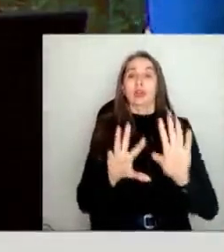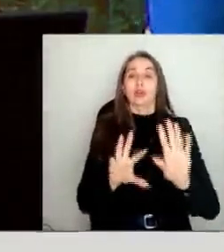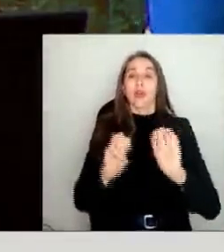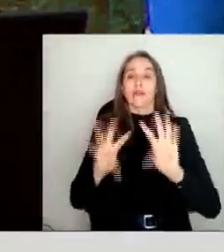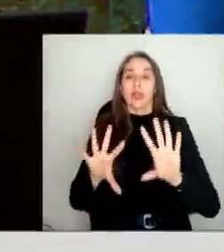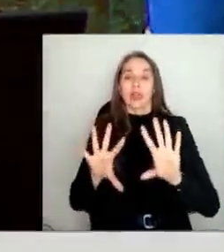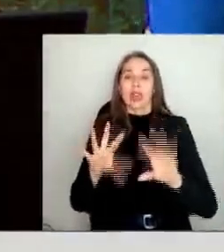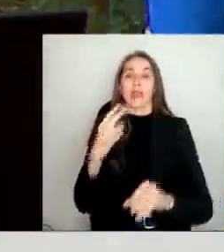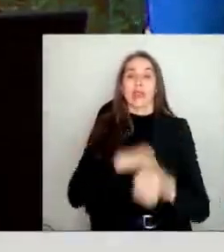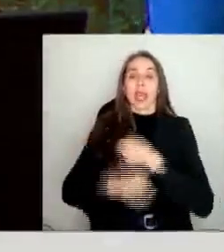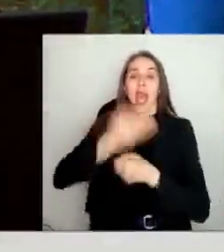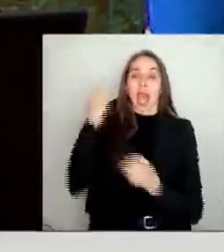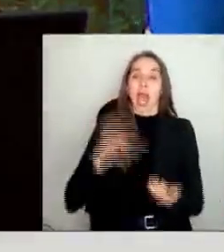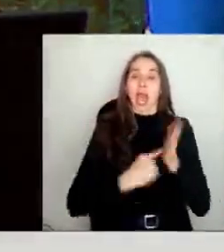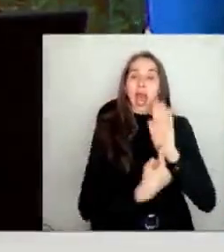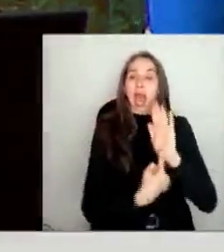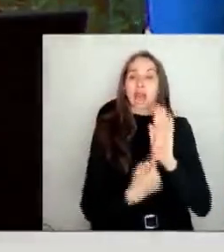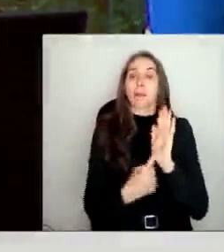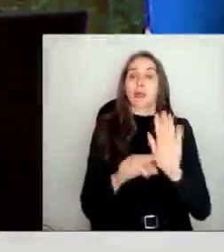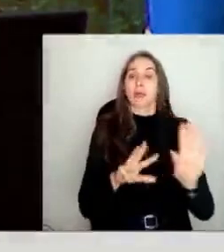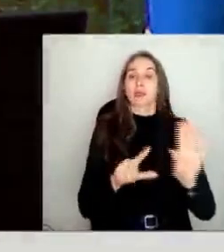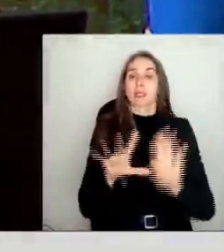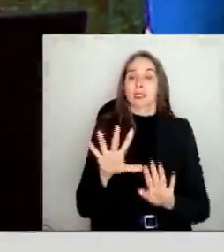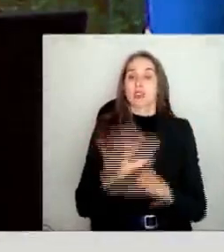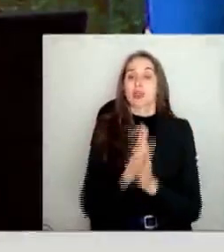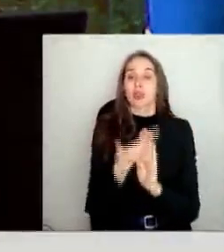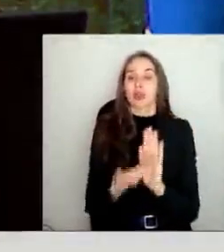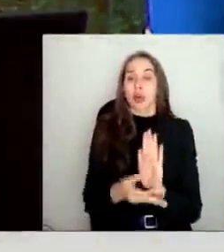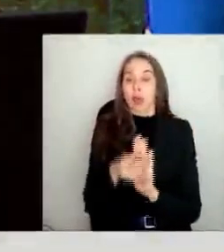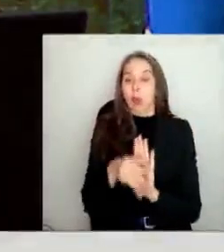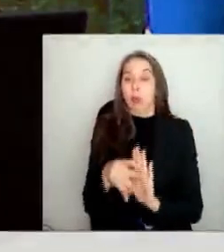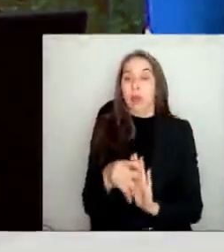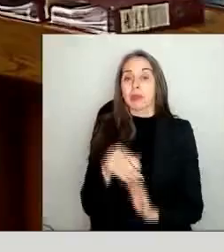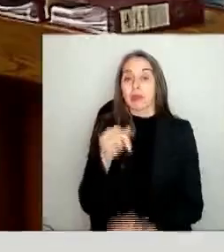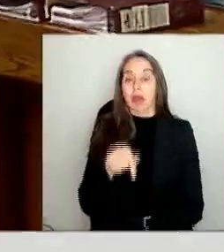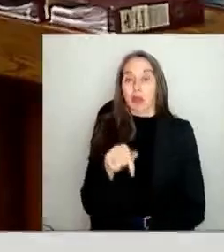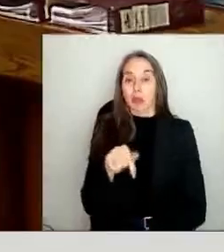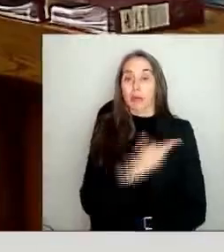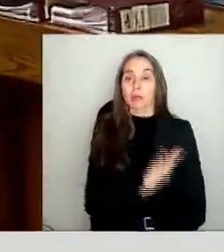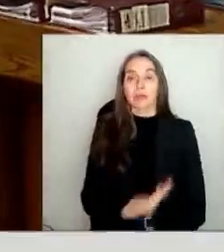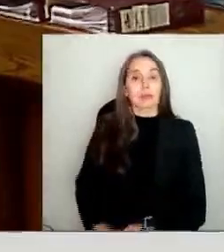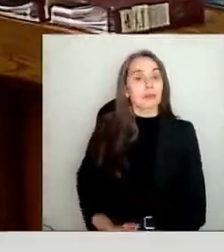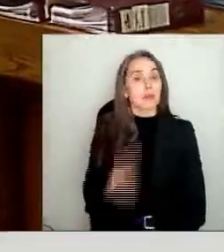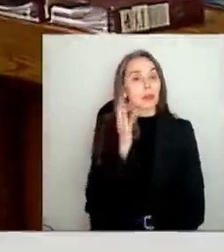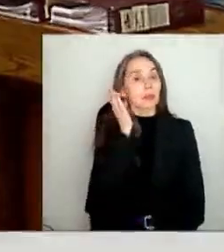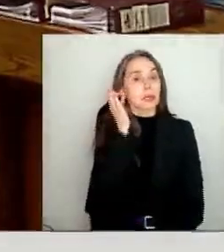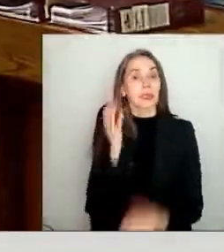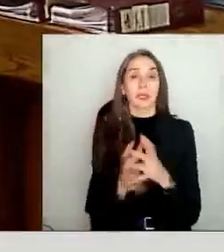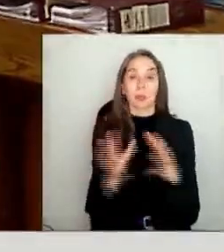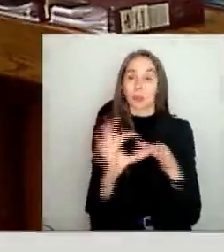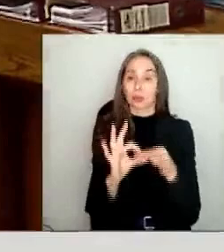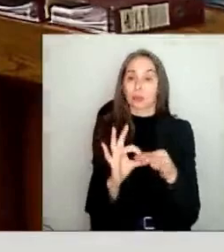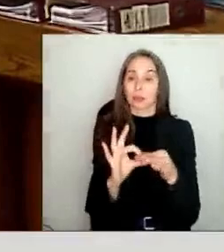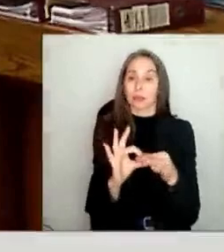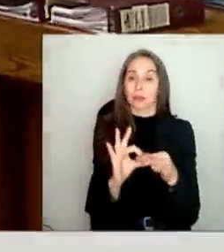año 1975 es toda la cuenta para hoy presidenta Gracias